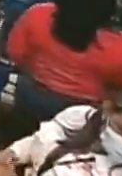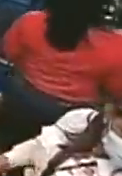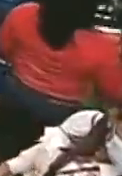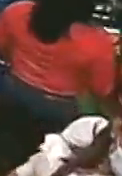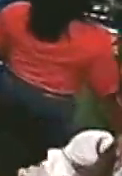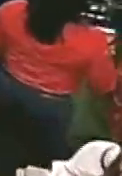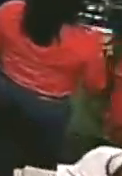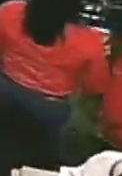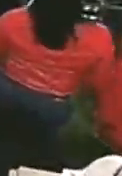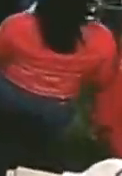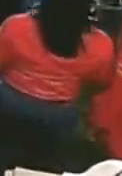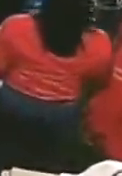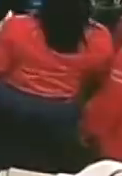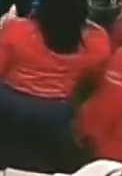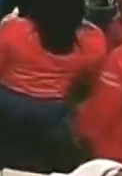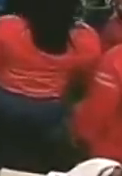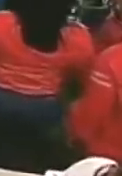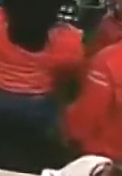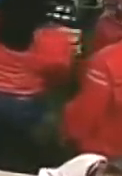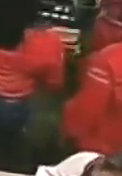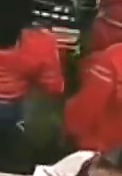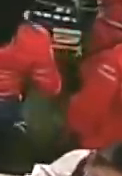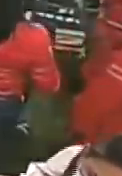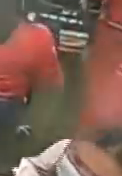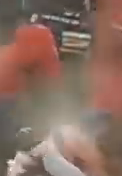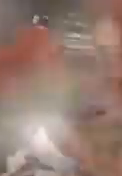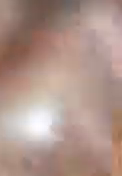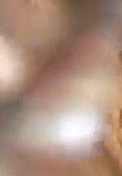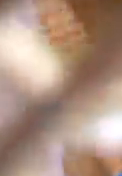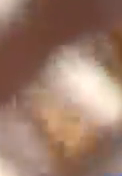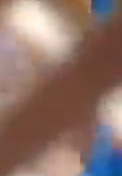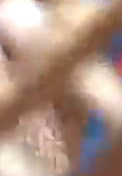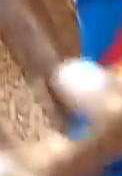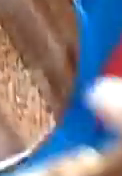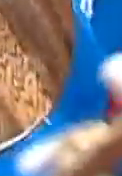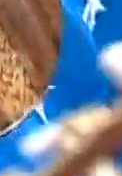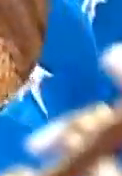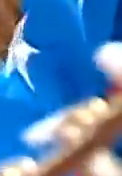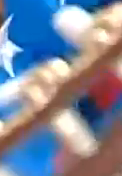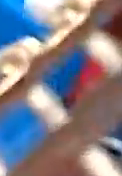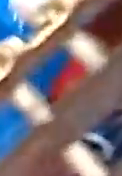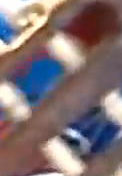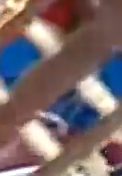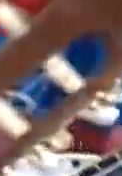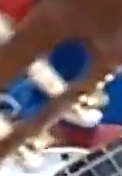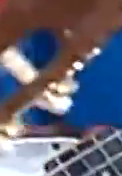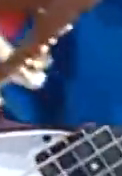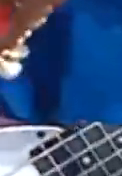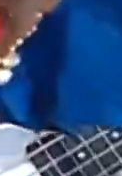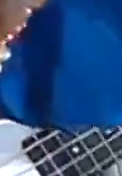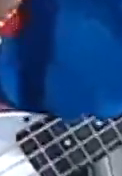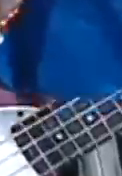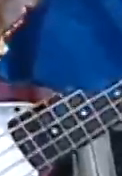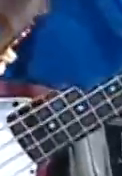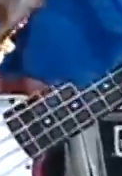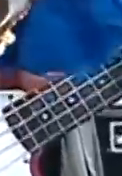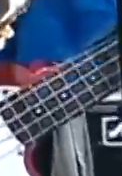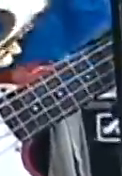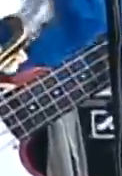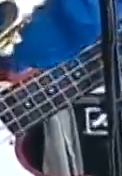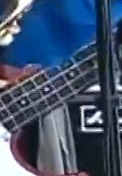San Benito, échate un paro y canta con alegría, que en Mota tango tambores